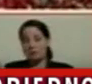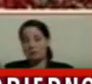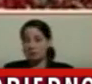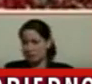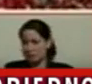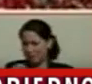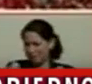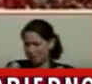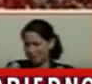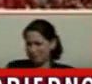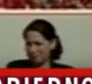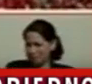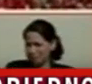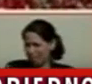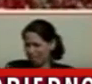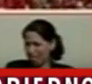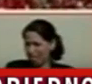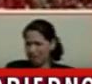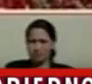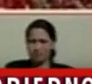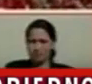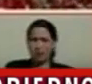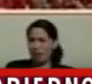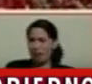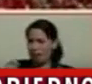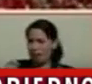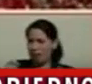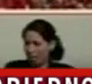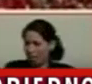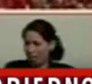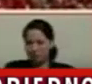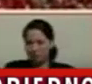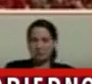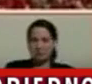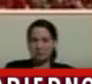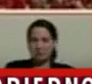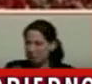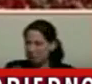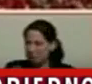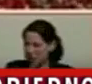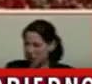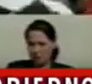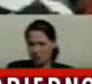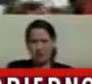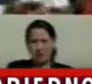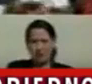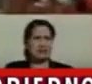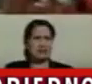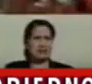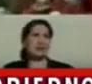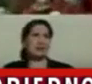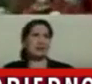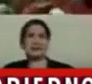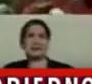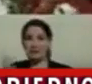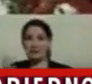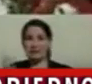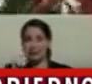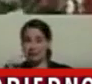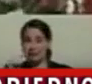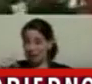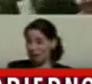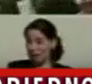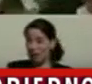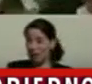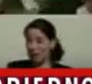entregar y que yo me iba a ir del país. Y hoy sale Mike Pompeo, John Bolton,